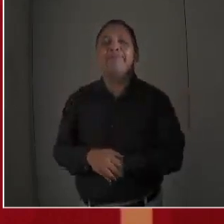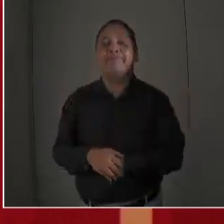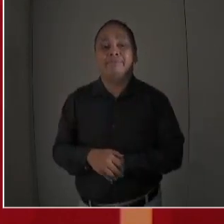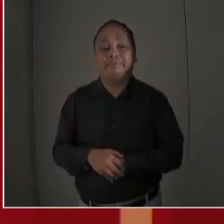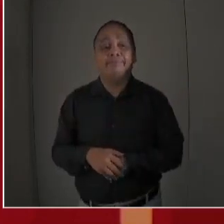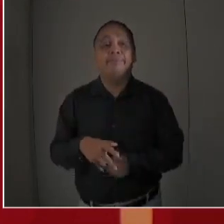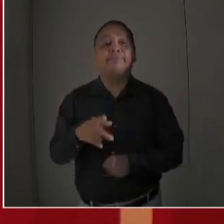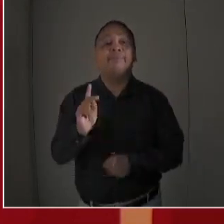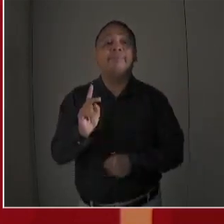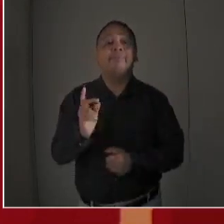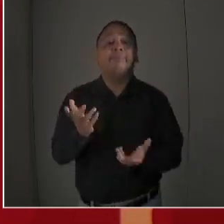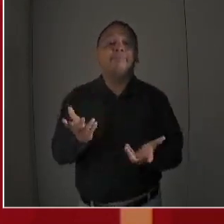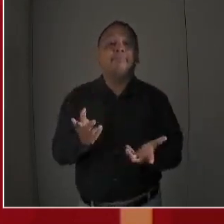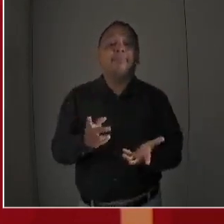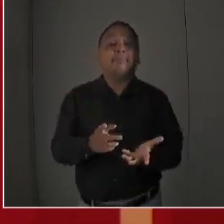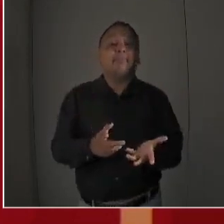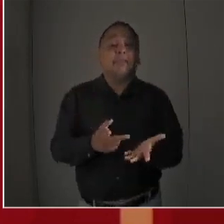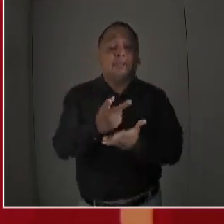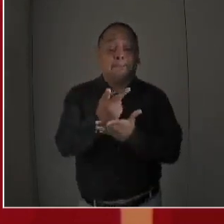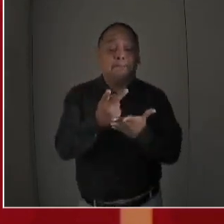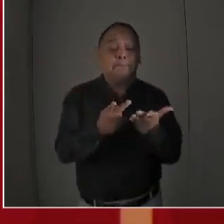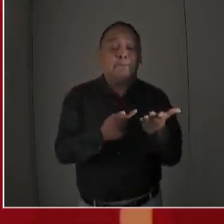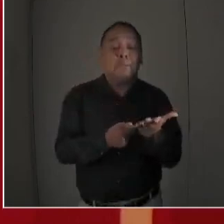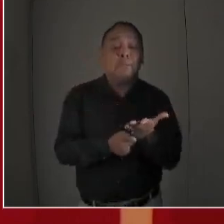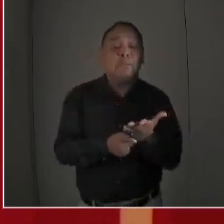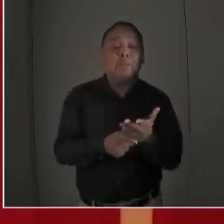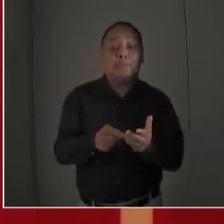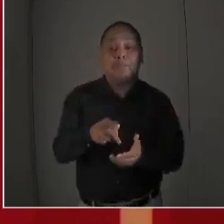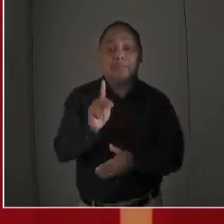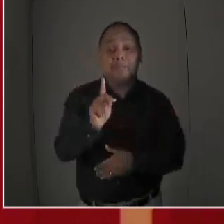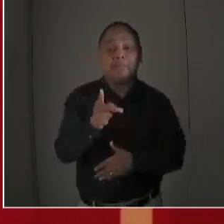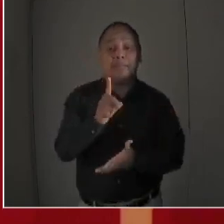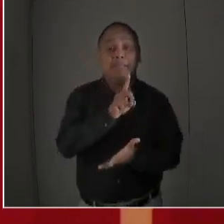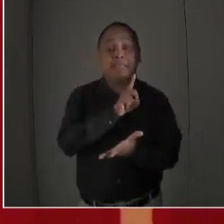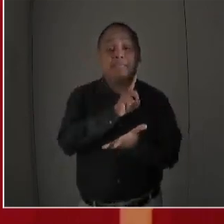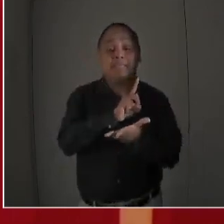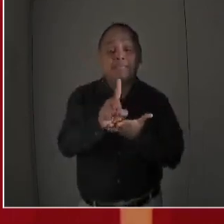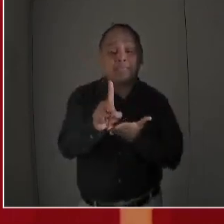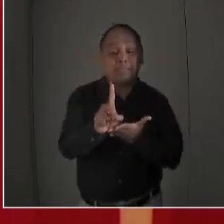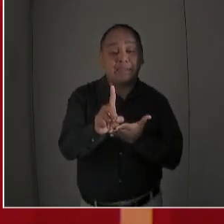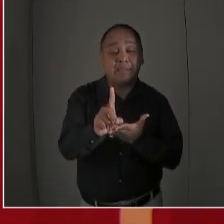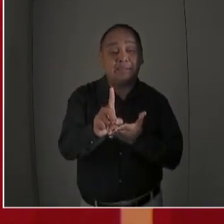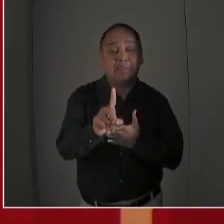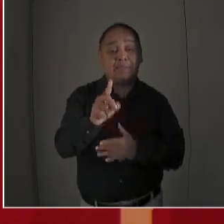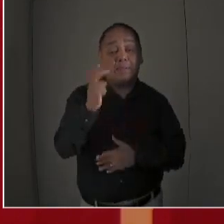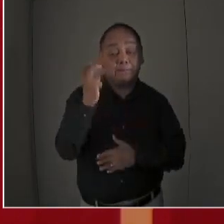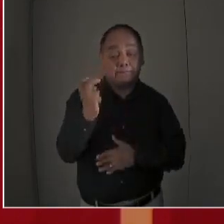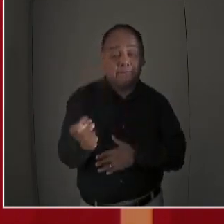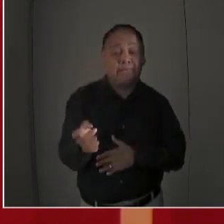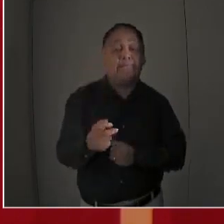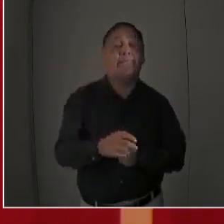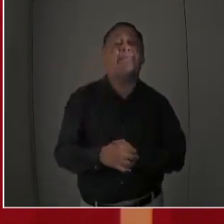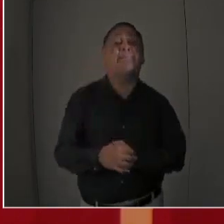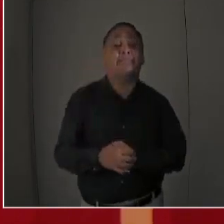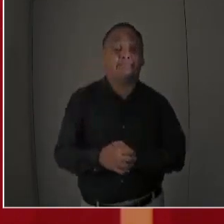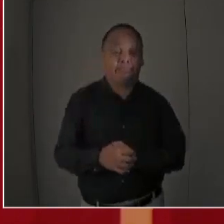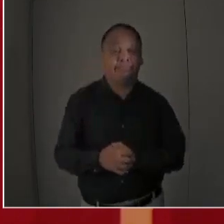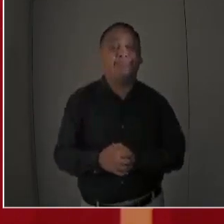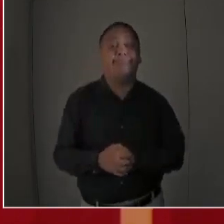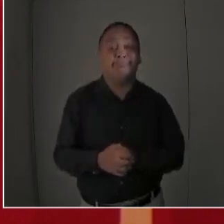derechos, programas sociales, sino derechos sociales. Con Andrés